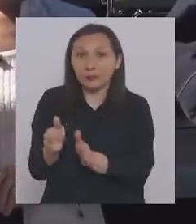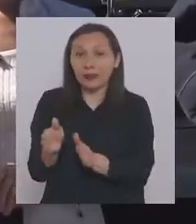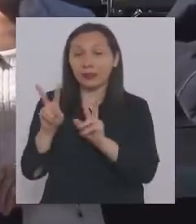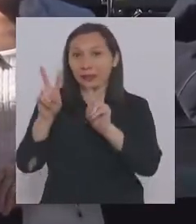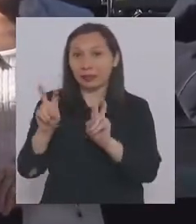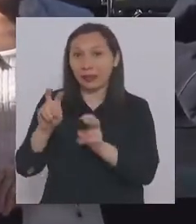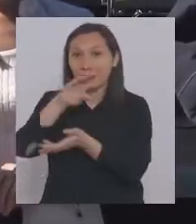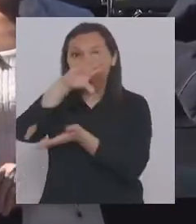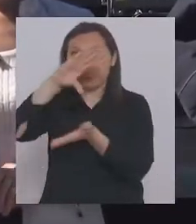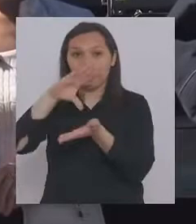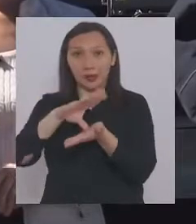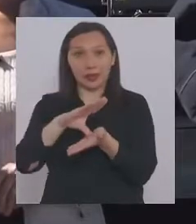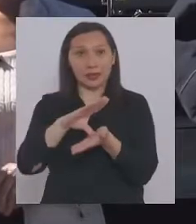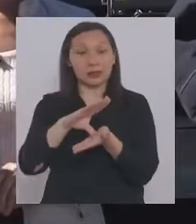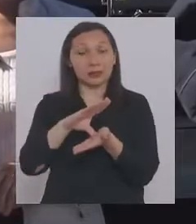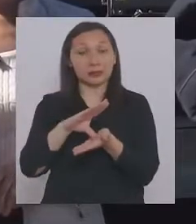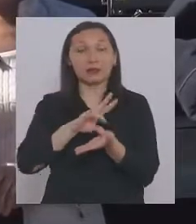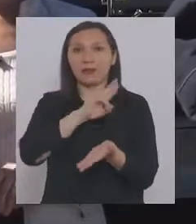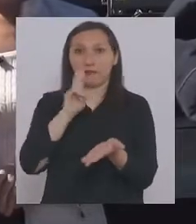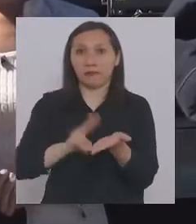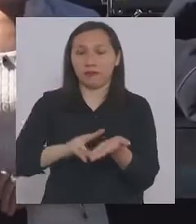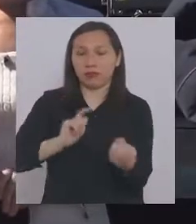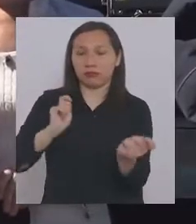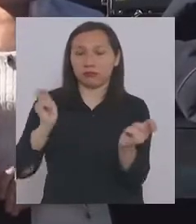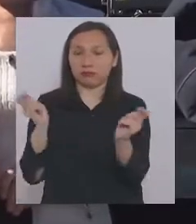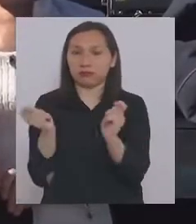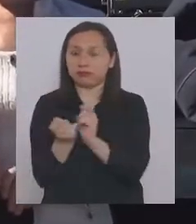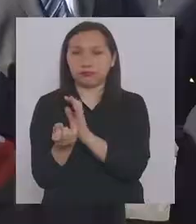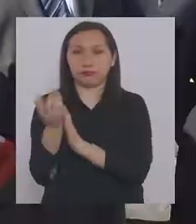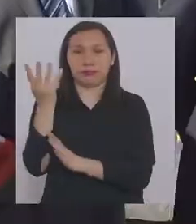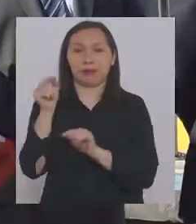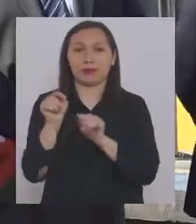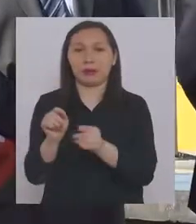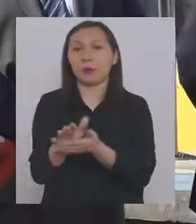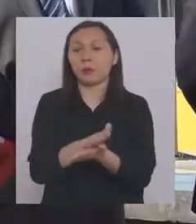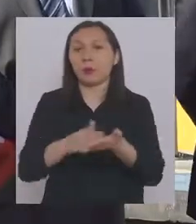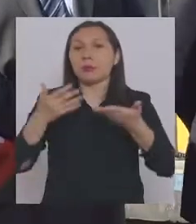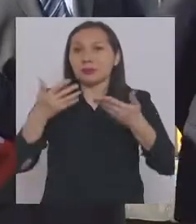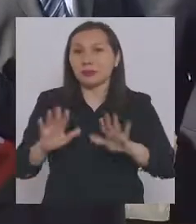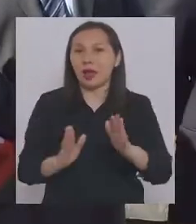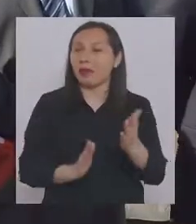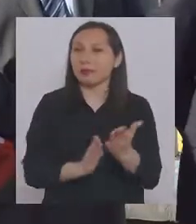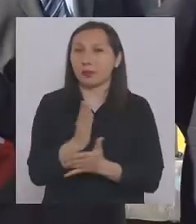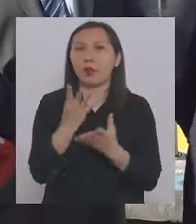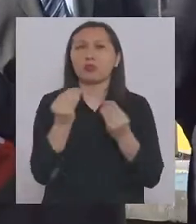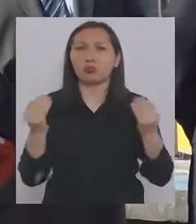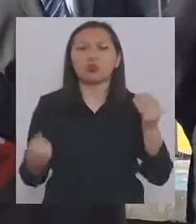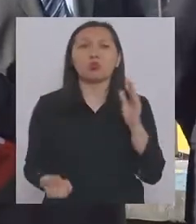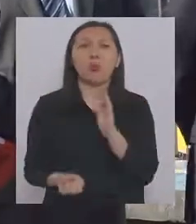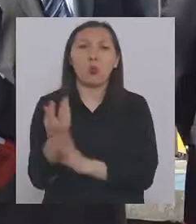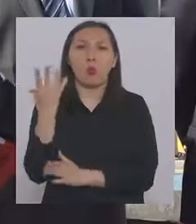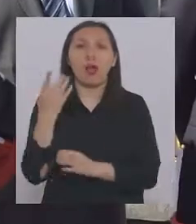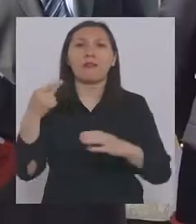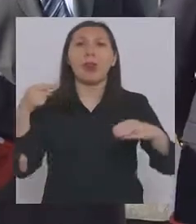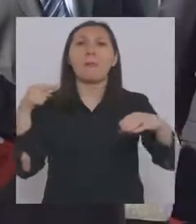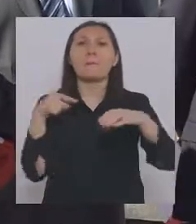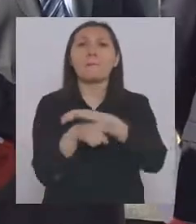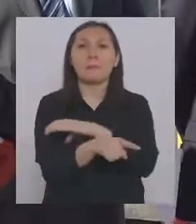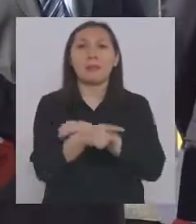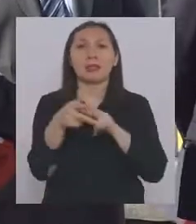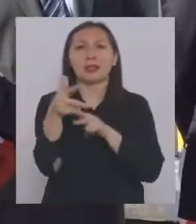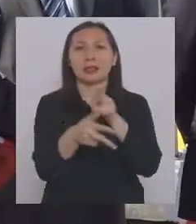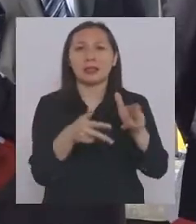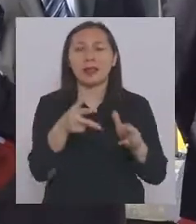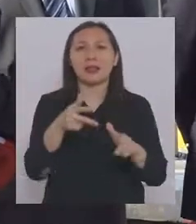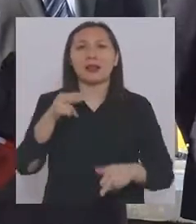a nivel de país, esto es una verdadera revolución. Por ejemplo, ya está en marcha muchos nuevos metrotrenes, como el